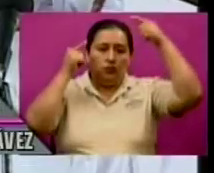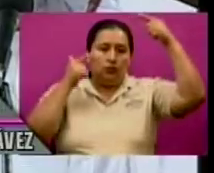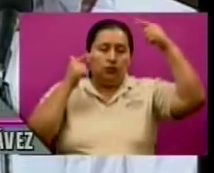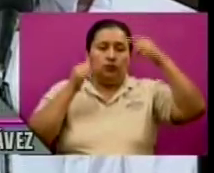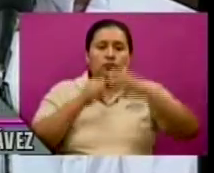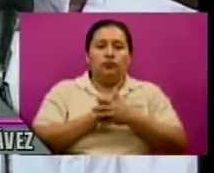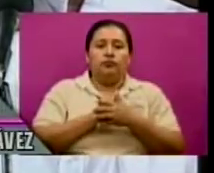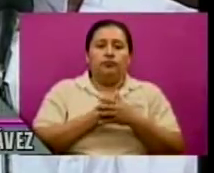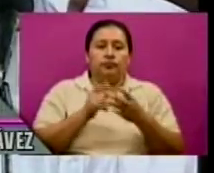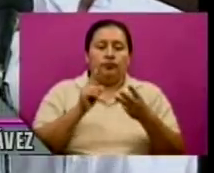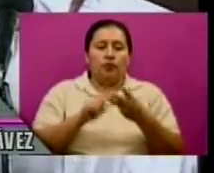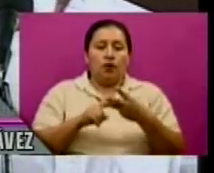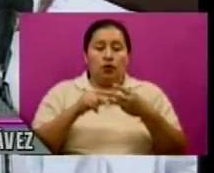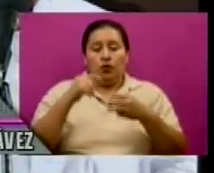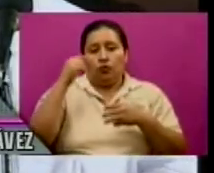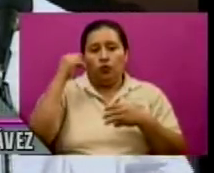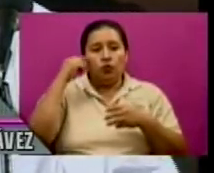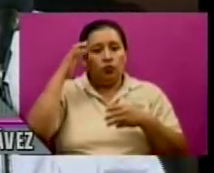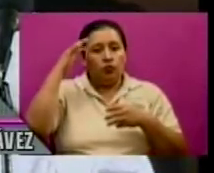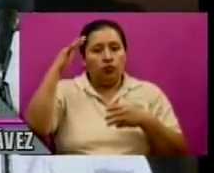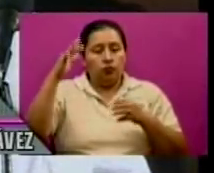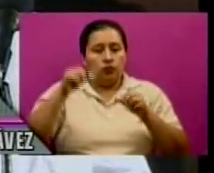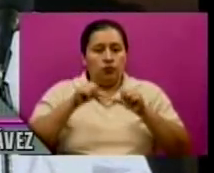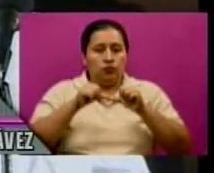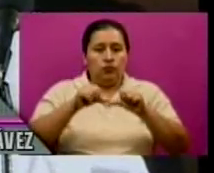a los sueños de Martí,